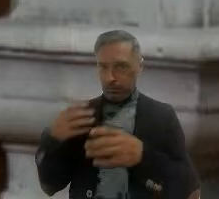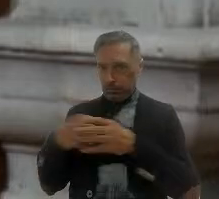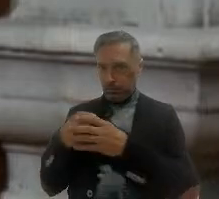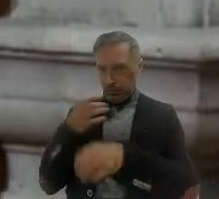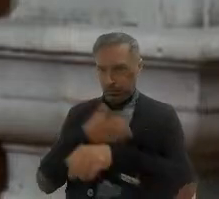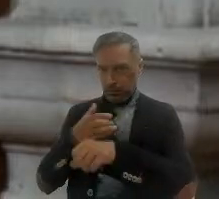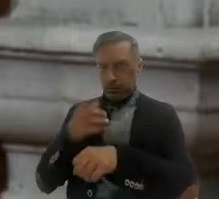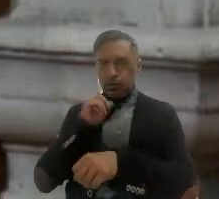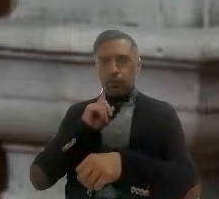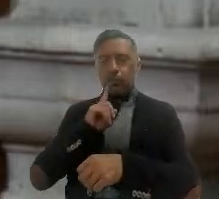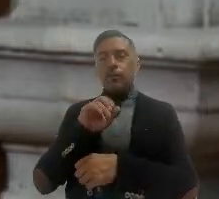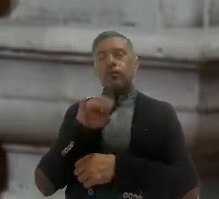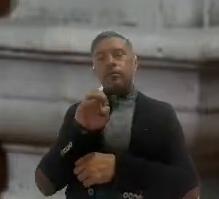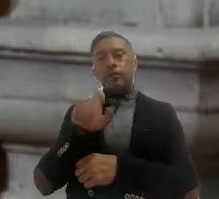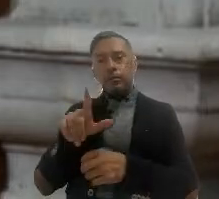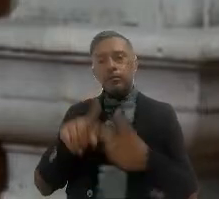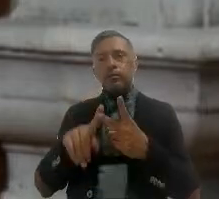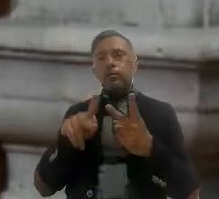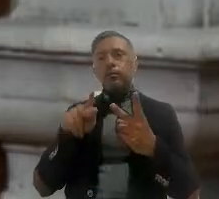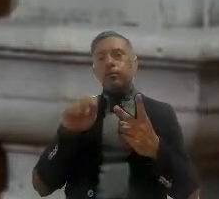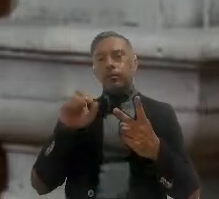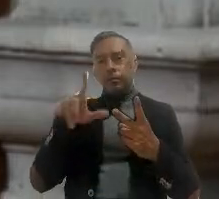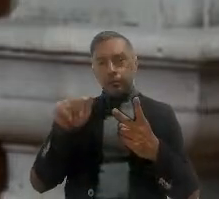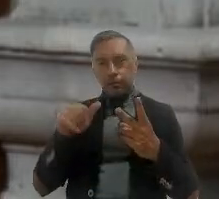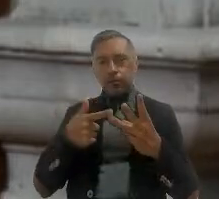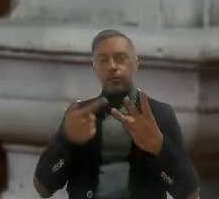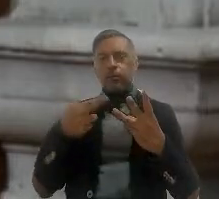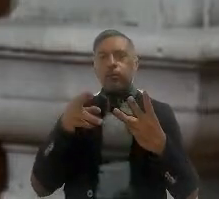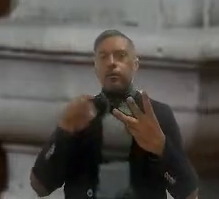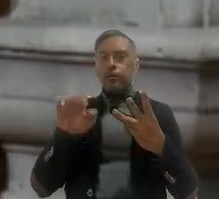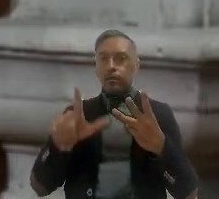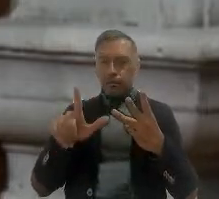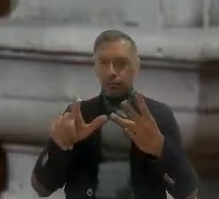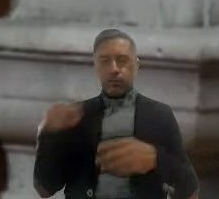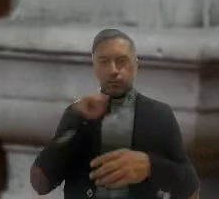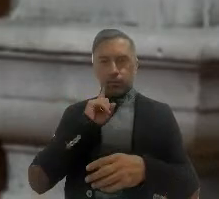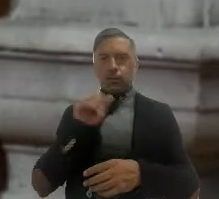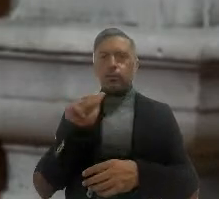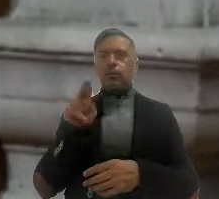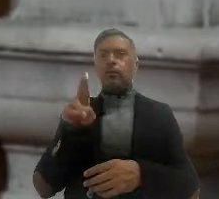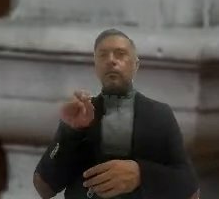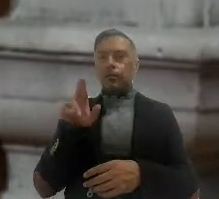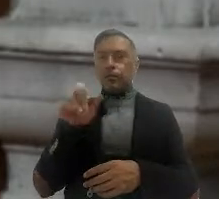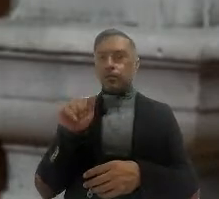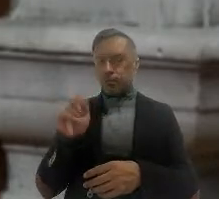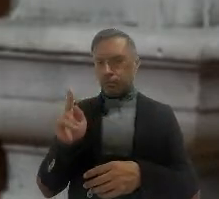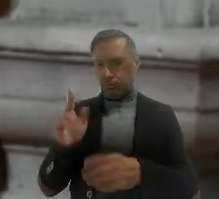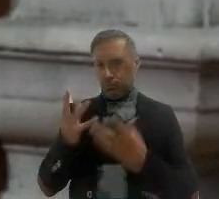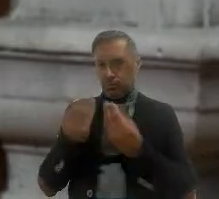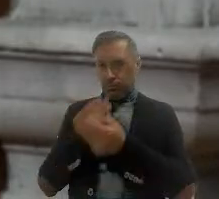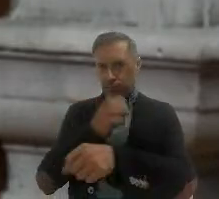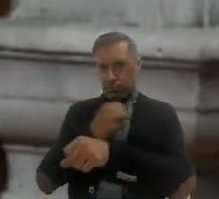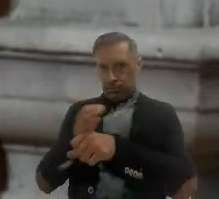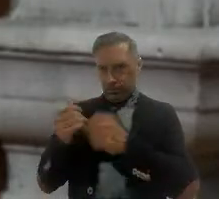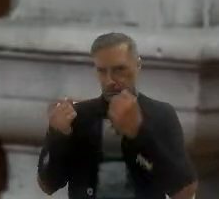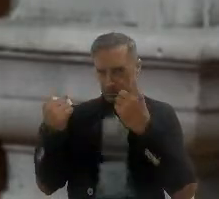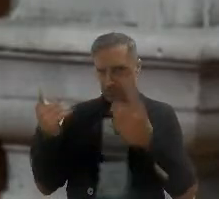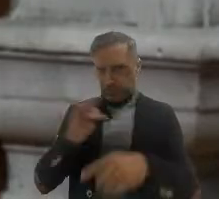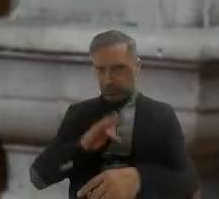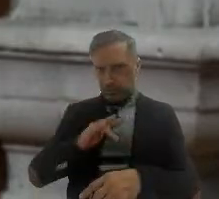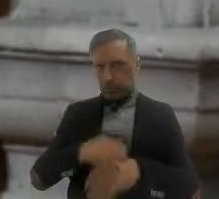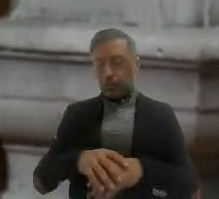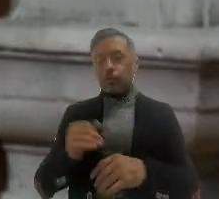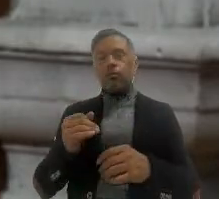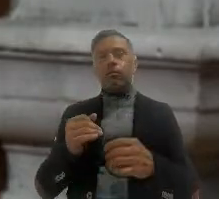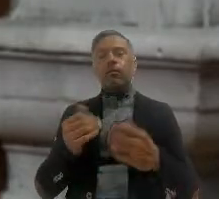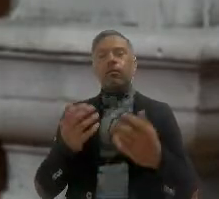la diputada Paola, la diputada Gretel y la diputada Aurora. Resaltamos la relevancia de las múltiples